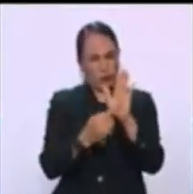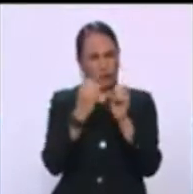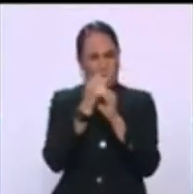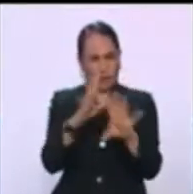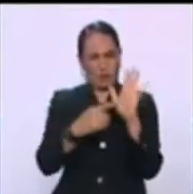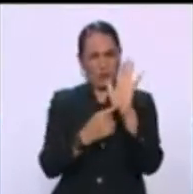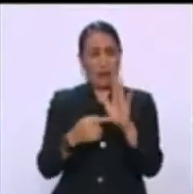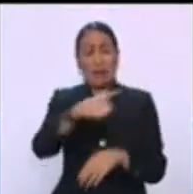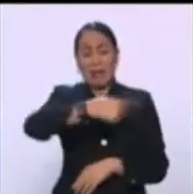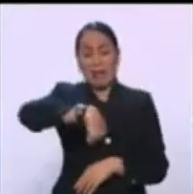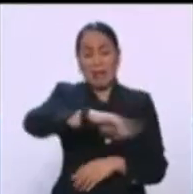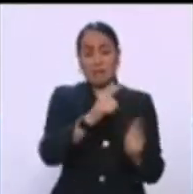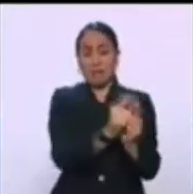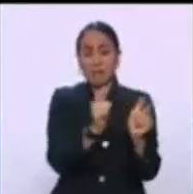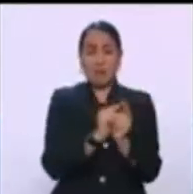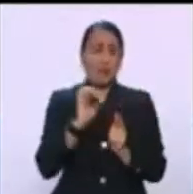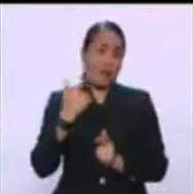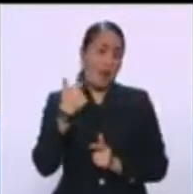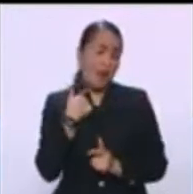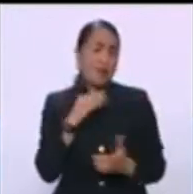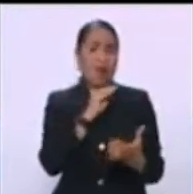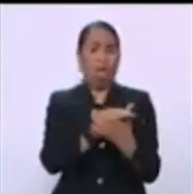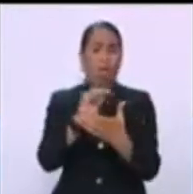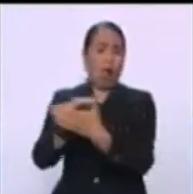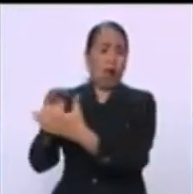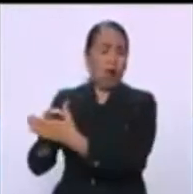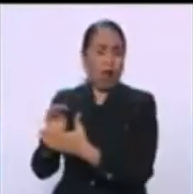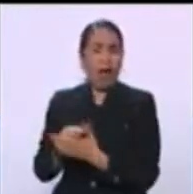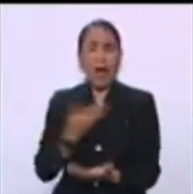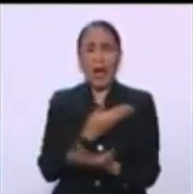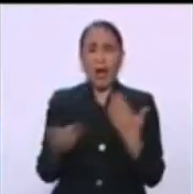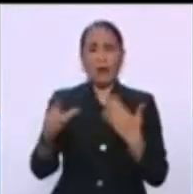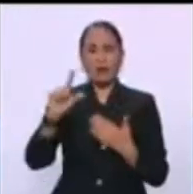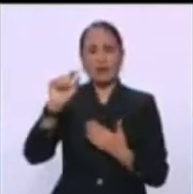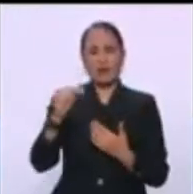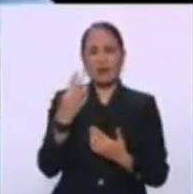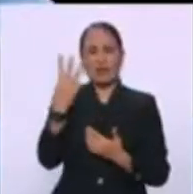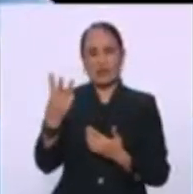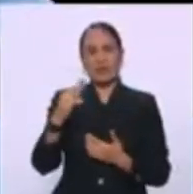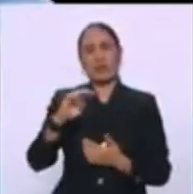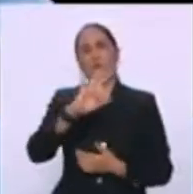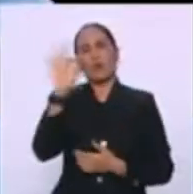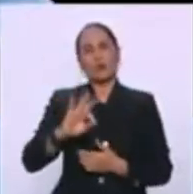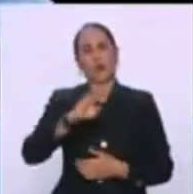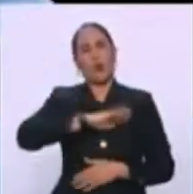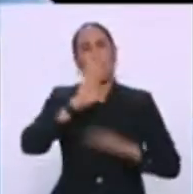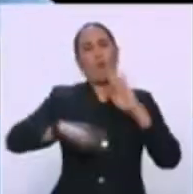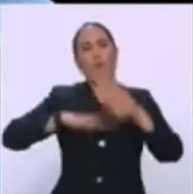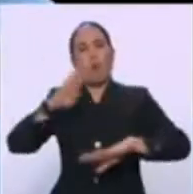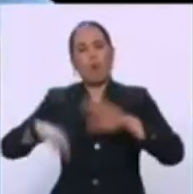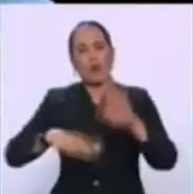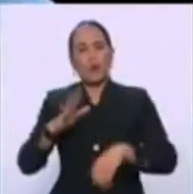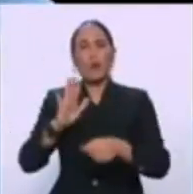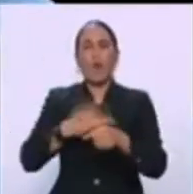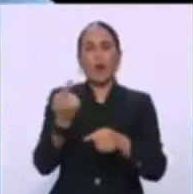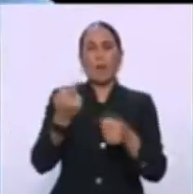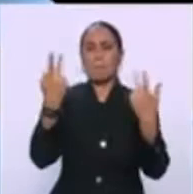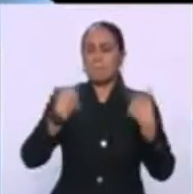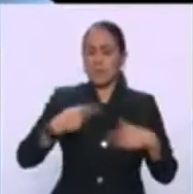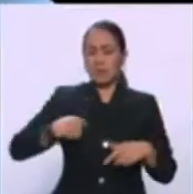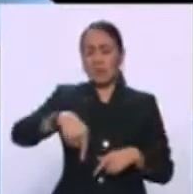hablando de que esto ha provocado el que haya el 73% de las muertes pues sean de justamente personas